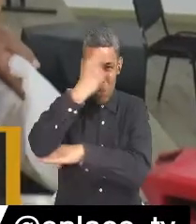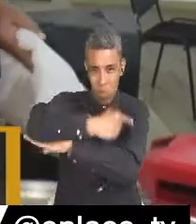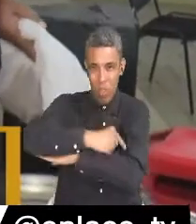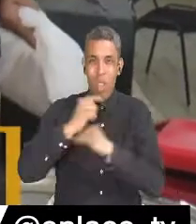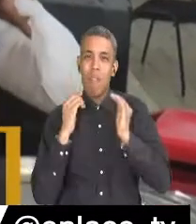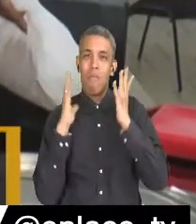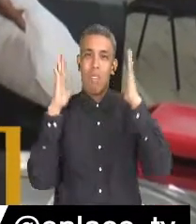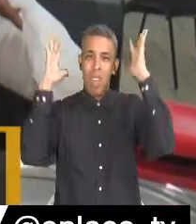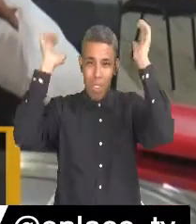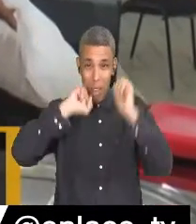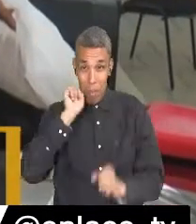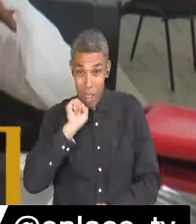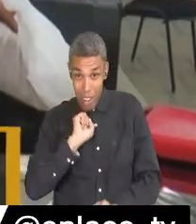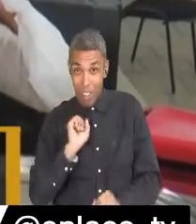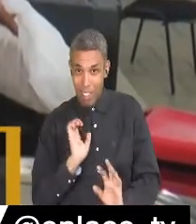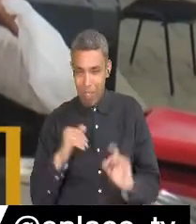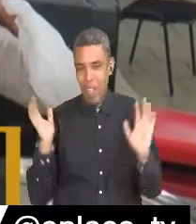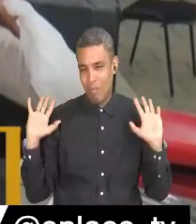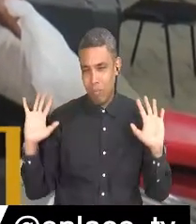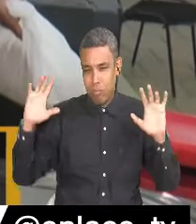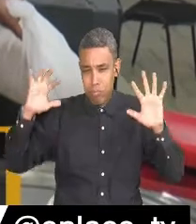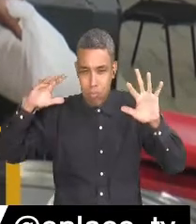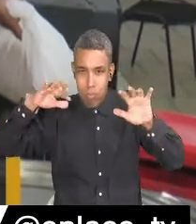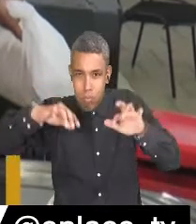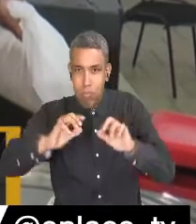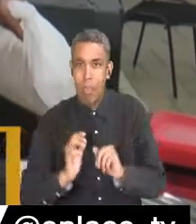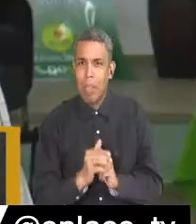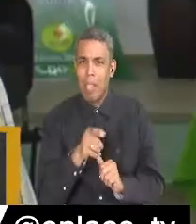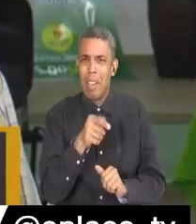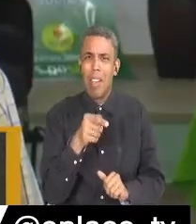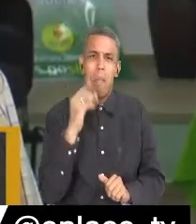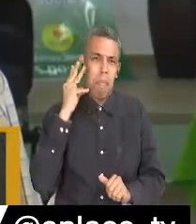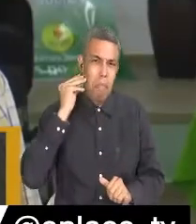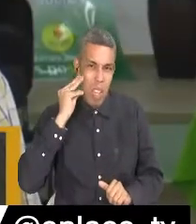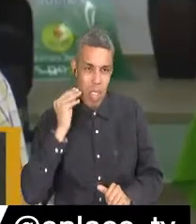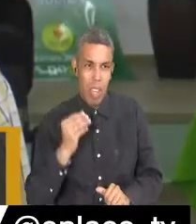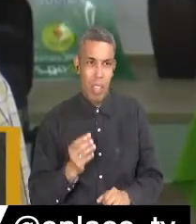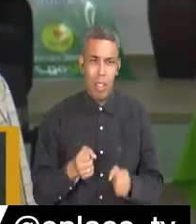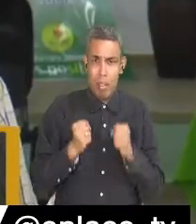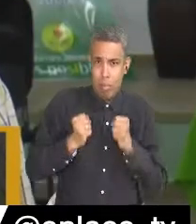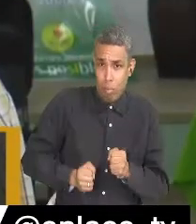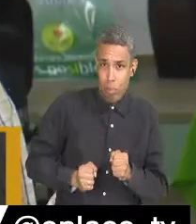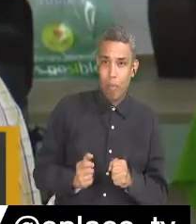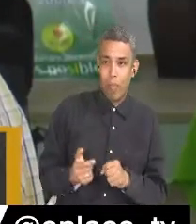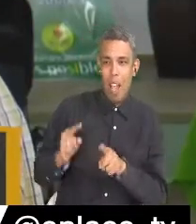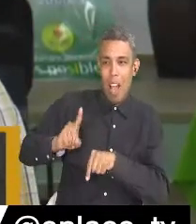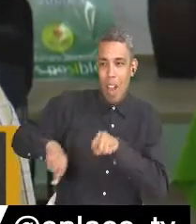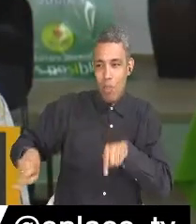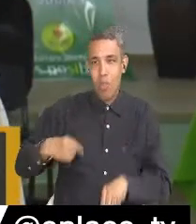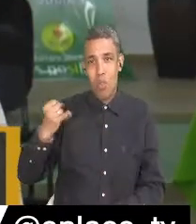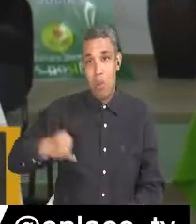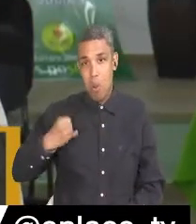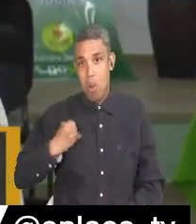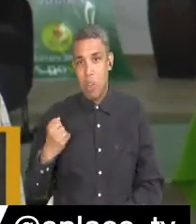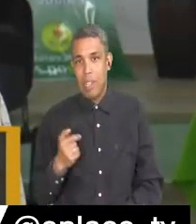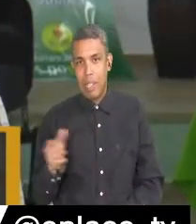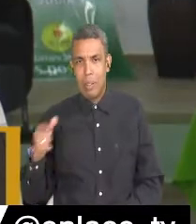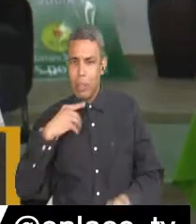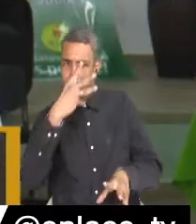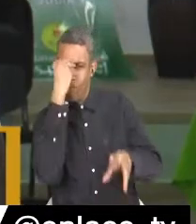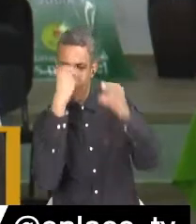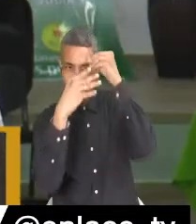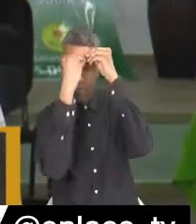los asistentes y músicos de generaciones más jóvenes. La gente no olvide los orígenes, no olvide quiénes fueron los gestores de eso